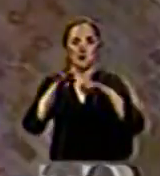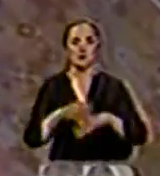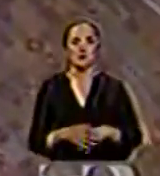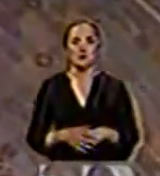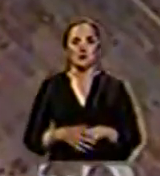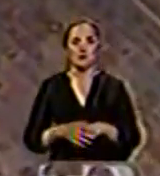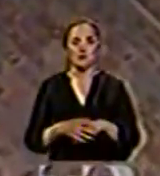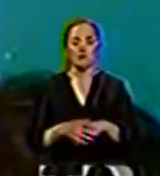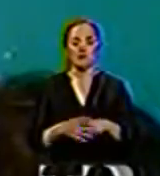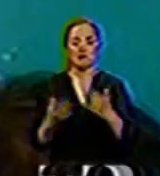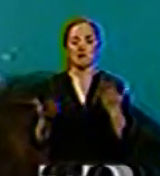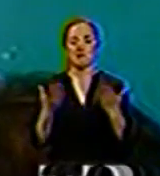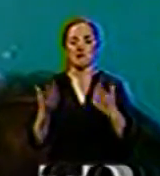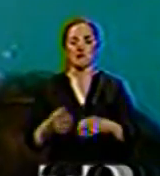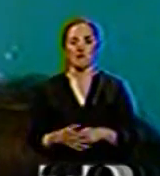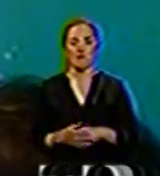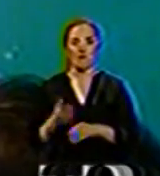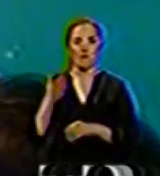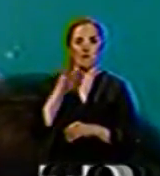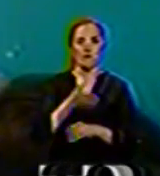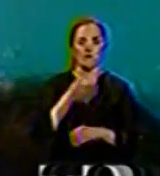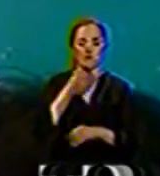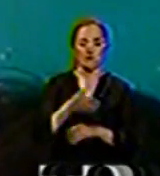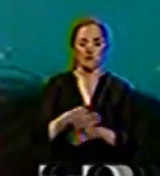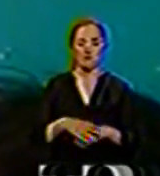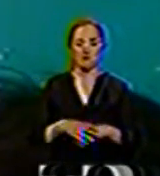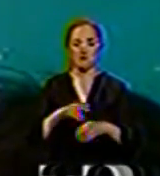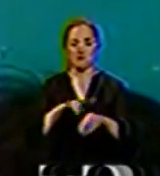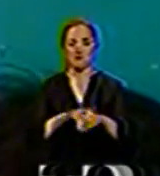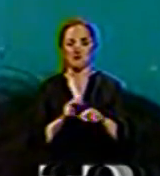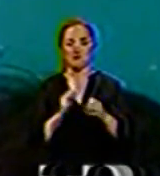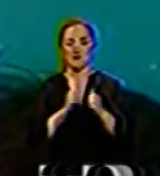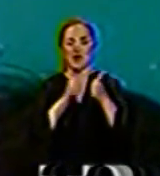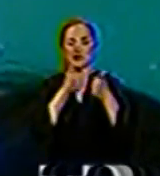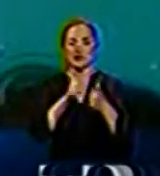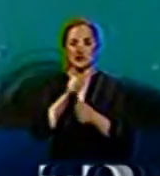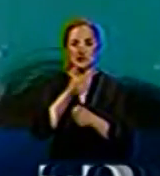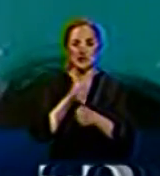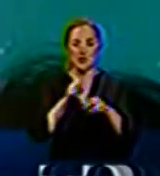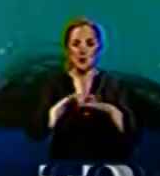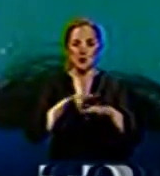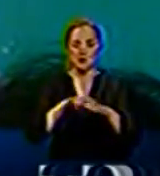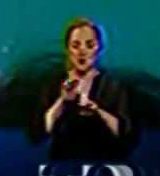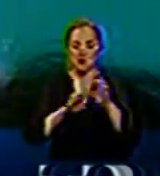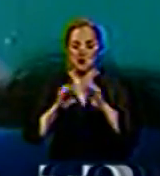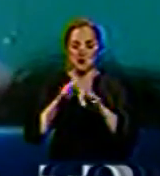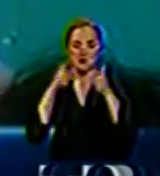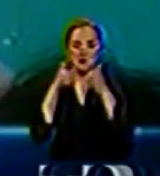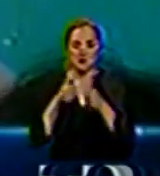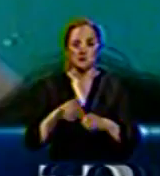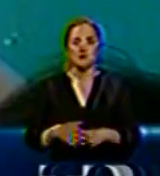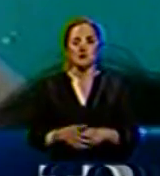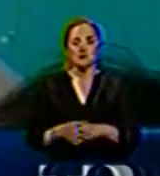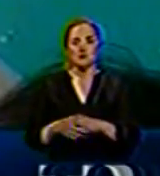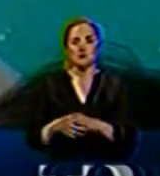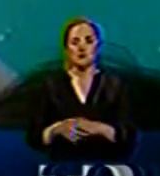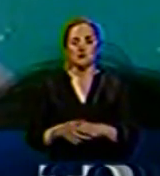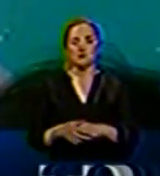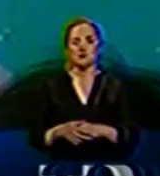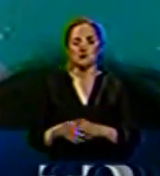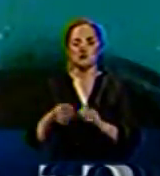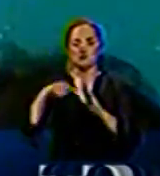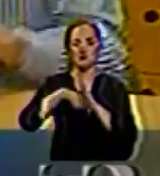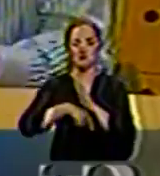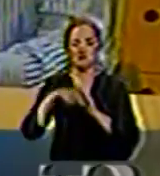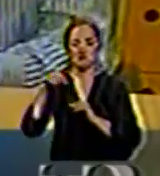puede evitar comparar. He llevado más de 10 veces a Arlé. También no la veo. Está bien, hacen examen, no, sí está bien, llévela nomás. Y punto, nada más, no van a más